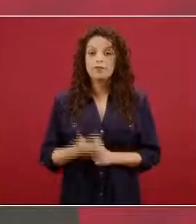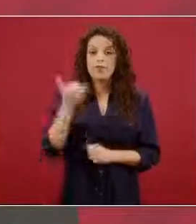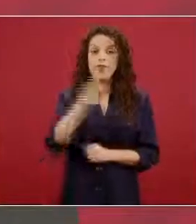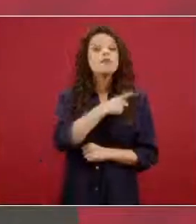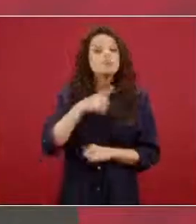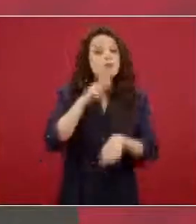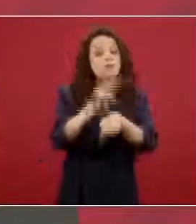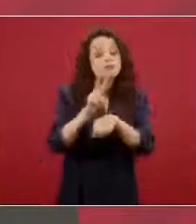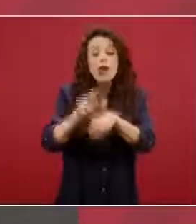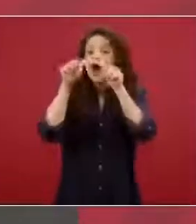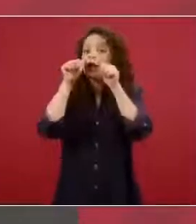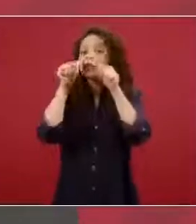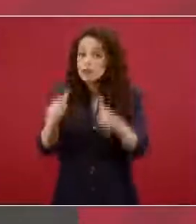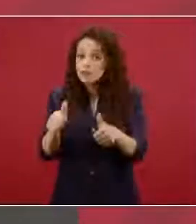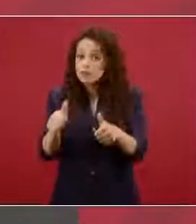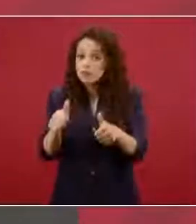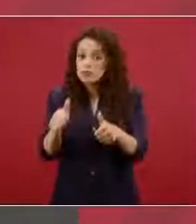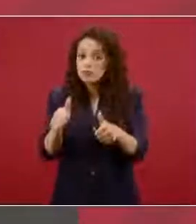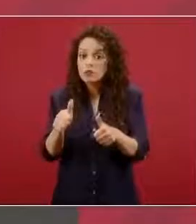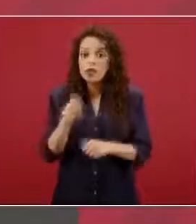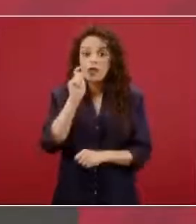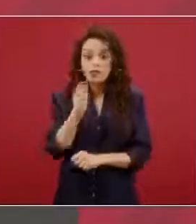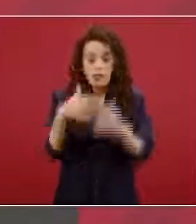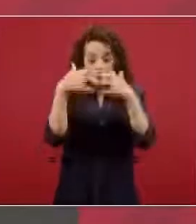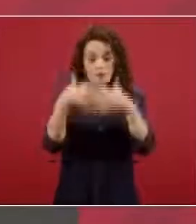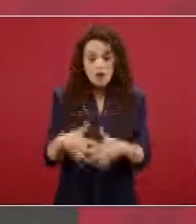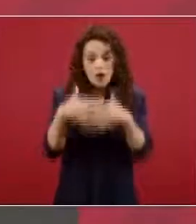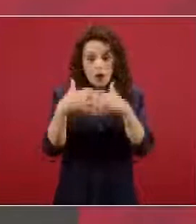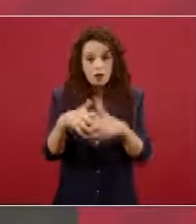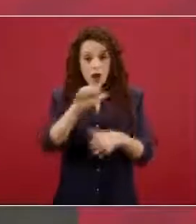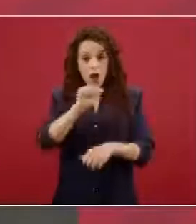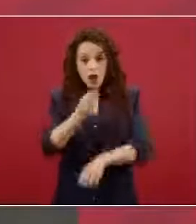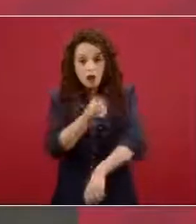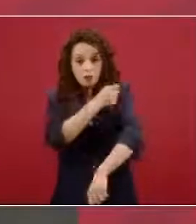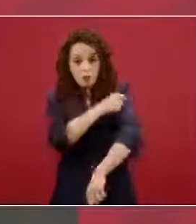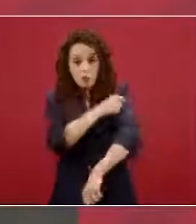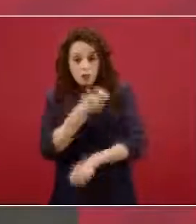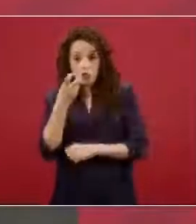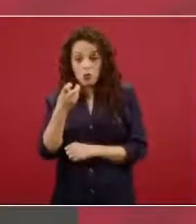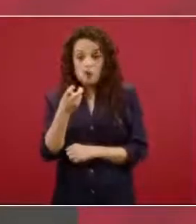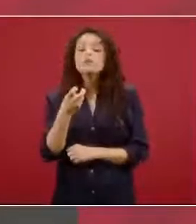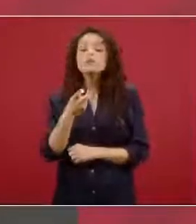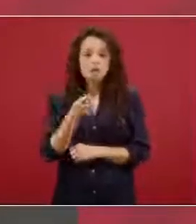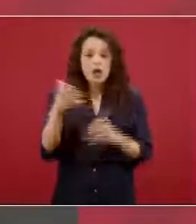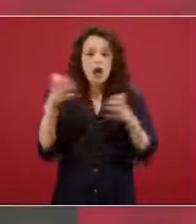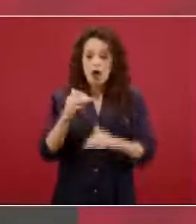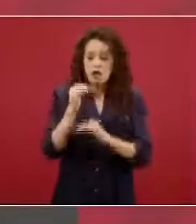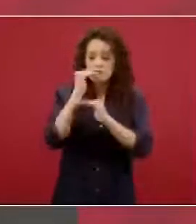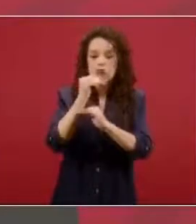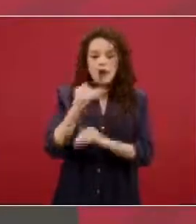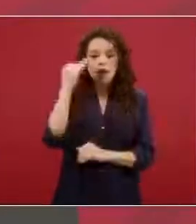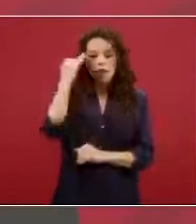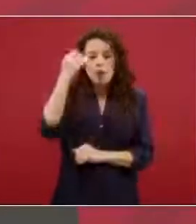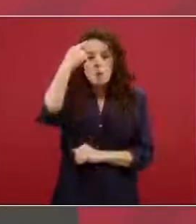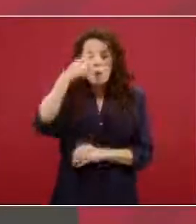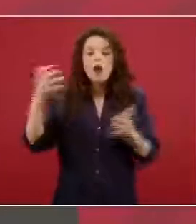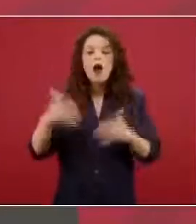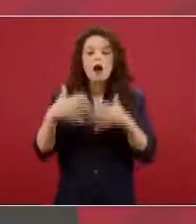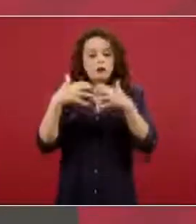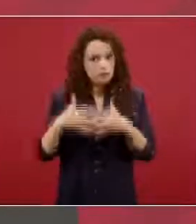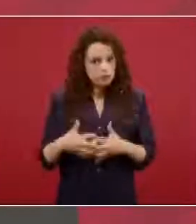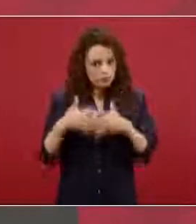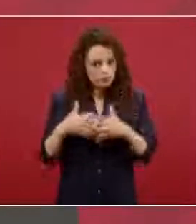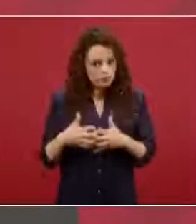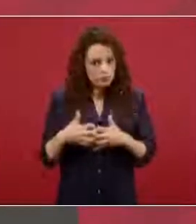vista, que la generación, la fabricación de vacunas en sí misma tiene un tiempo de desarrollo. También no hay que perder de